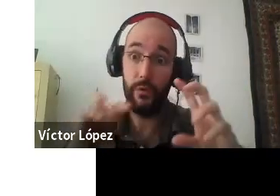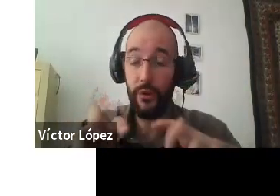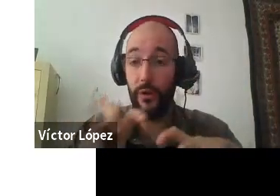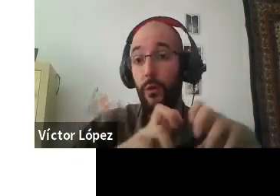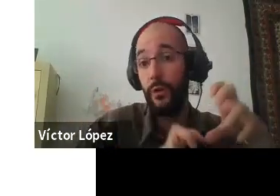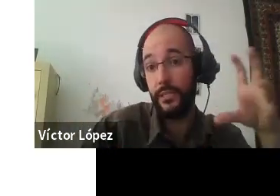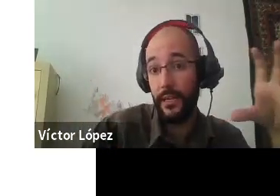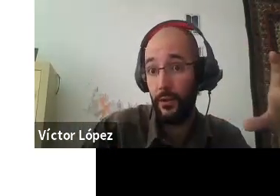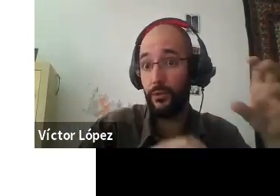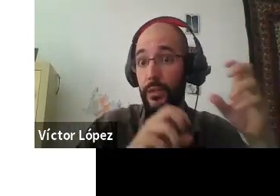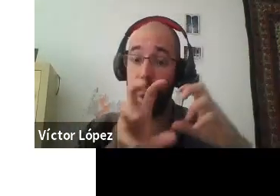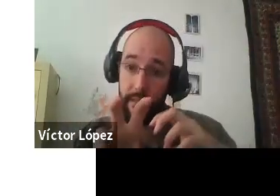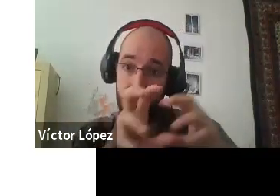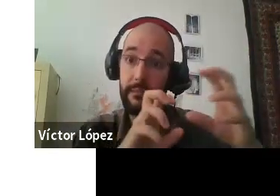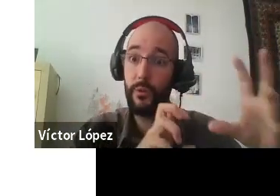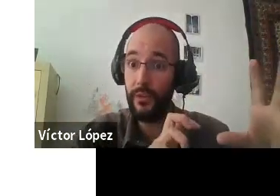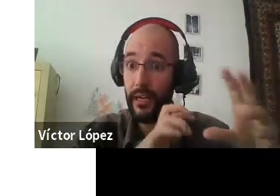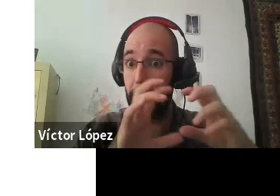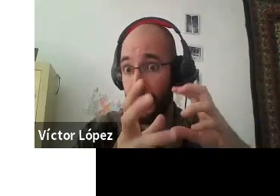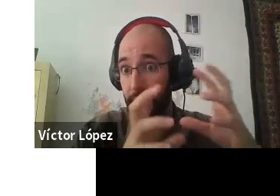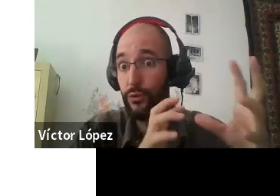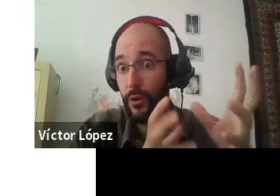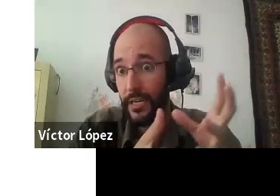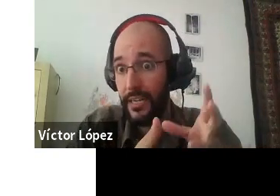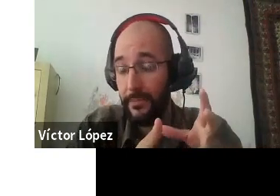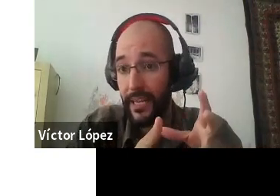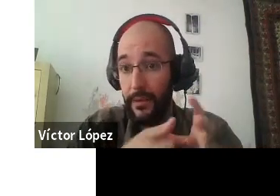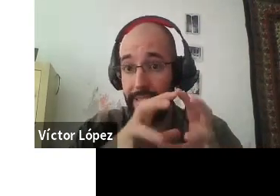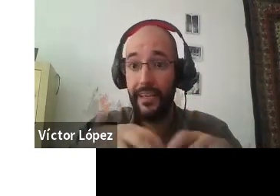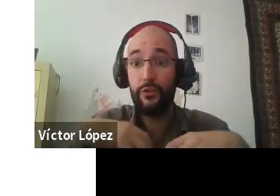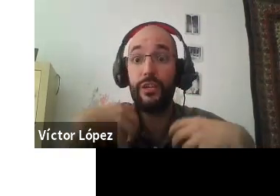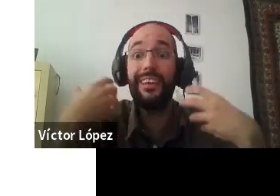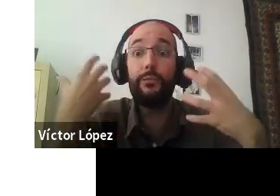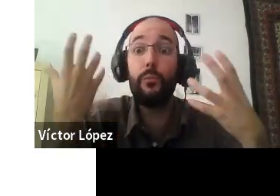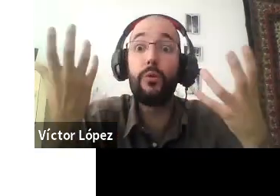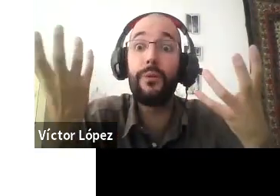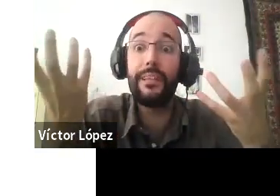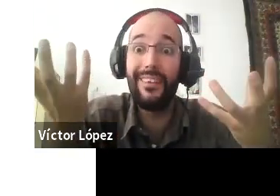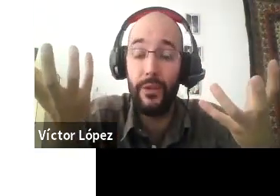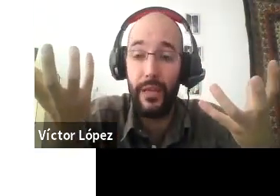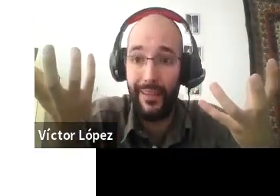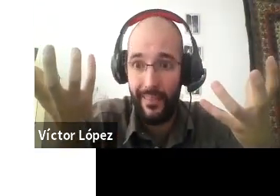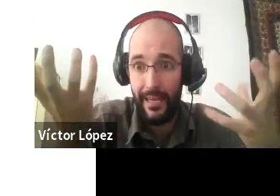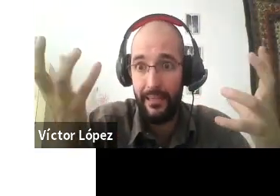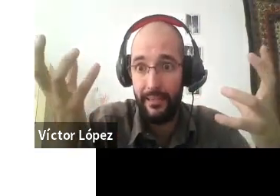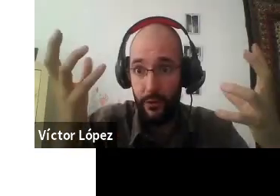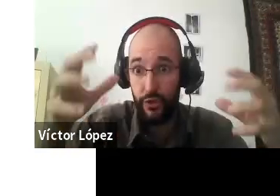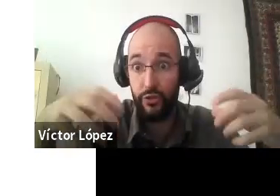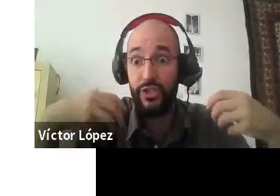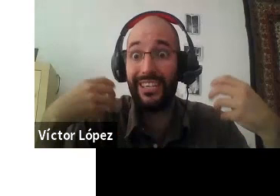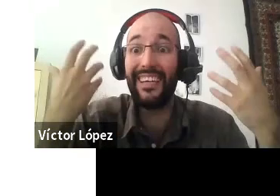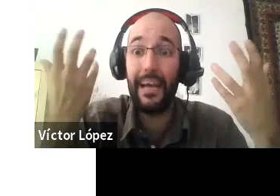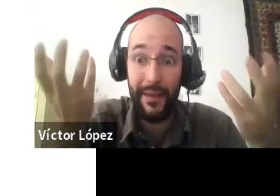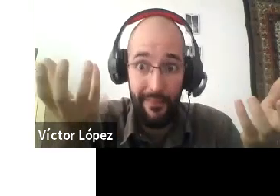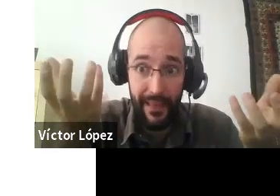ir modificando unas y dejando las otras sin modificar para así controlar las variables. Eso sería, digamos, como un objetivo de aprendizaje. Los